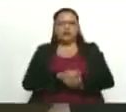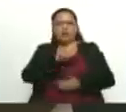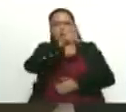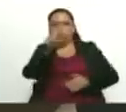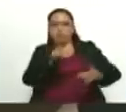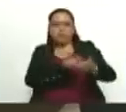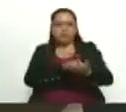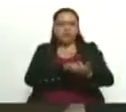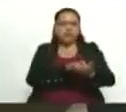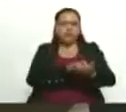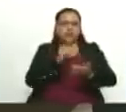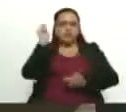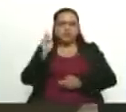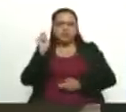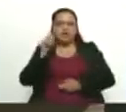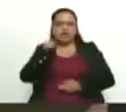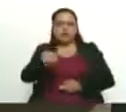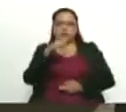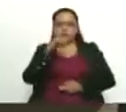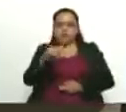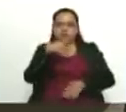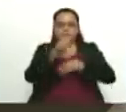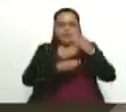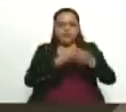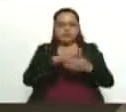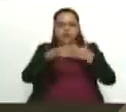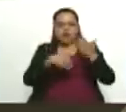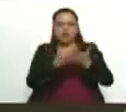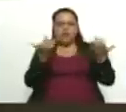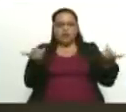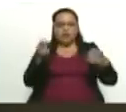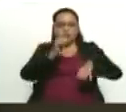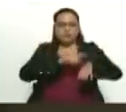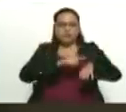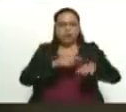unanimidad de la Cámara. Es la información que nosotros tenemos hasta el momento y cuando ya retornamos el pase al estudio, adelante.